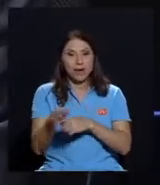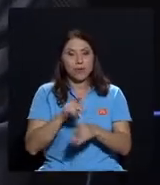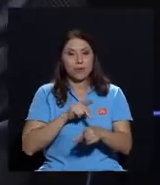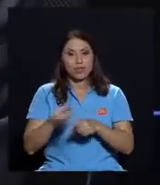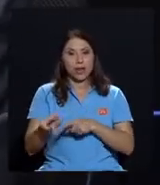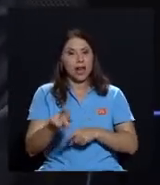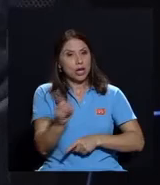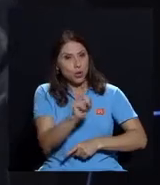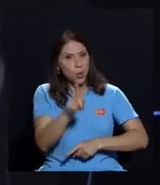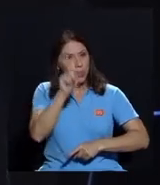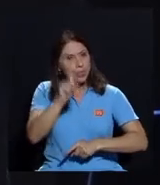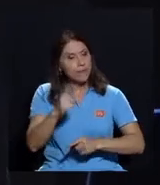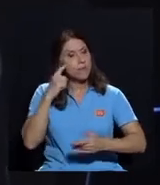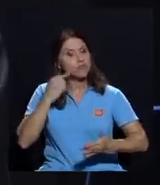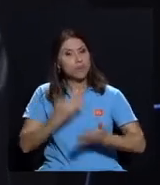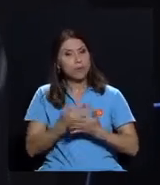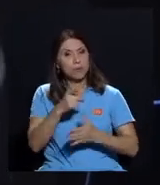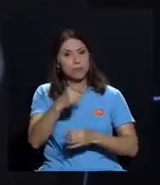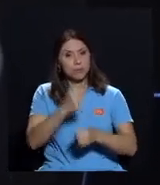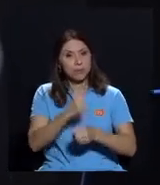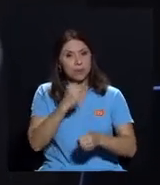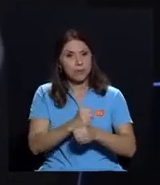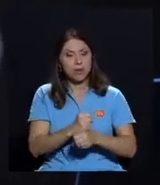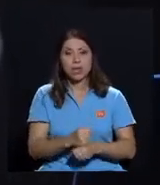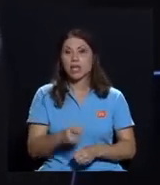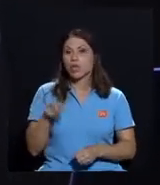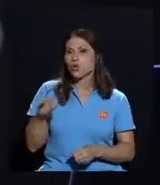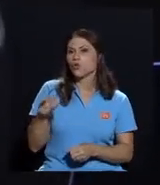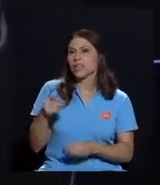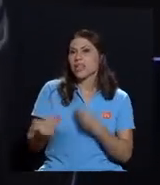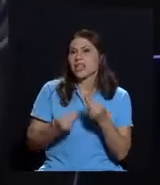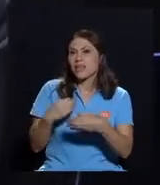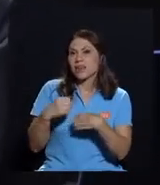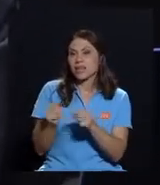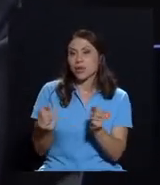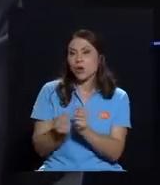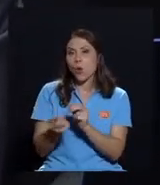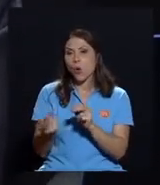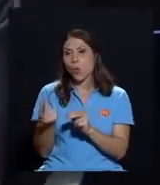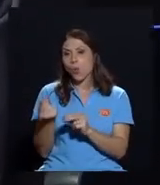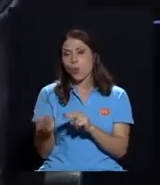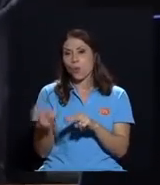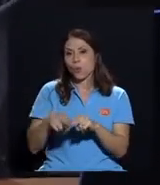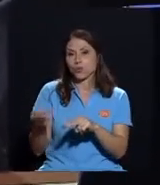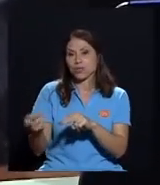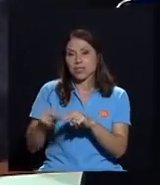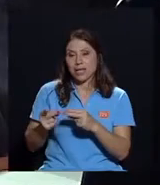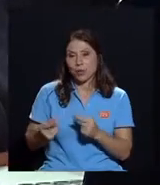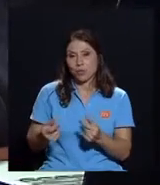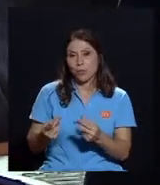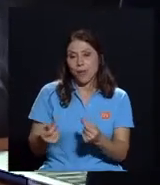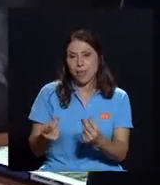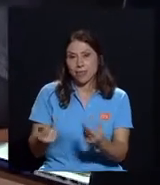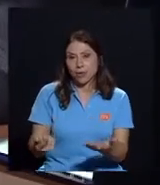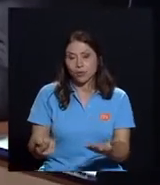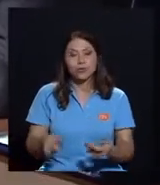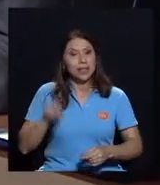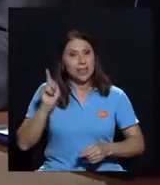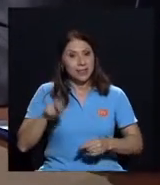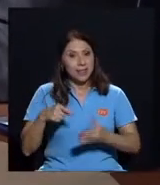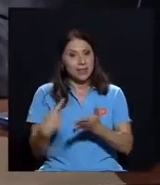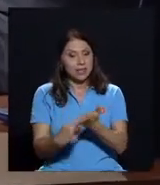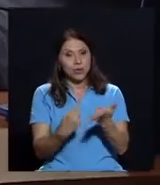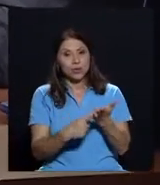correcto y que propone este hacer con los pluses automáticos eso digamos de por vida no tiene que ser discutido y